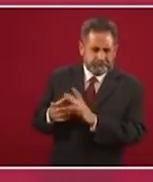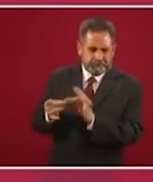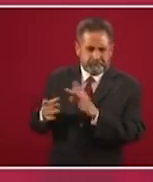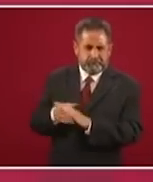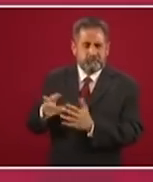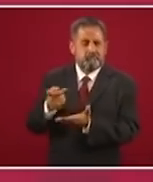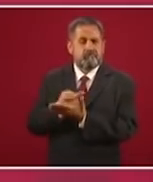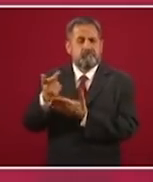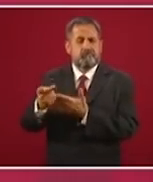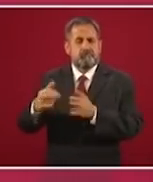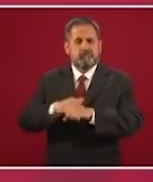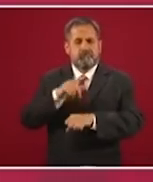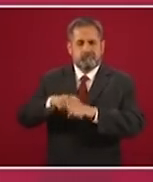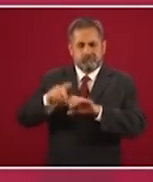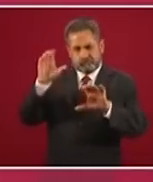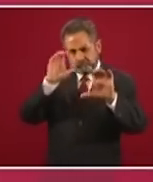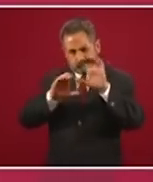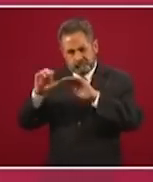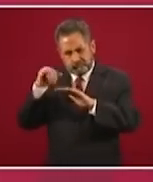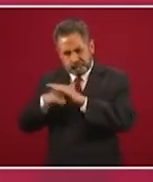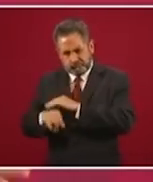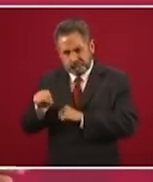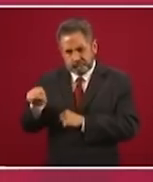Premio Nacional de Ciencia,